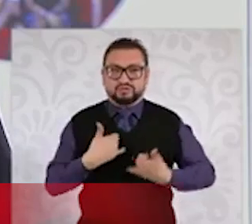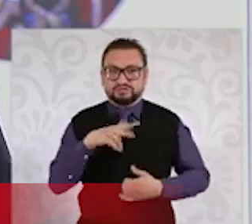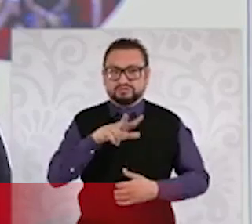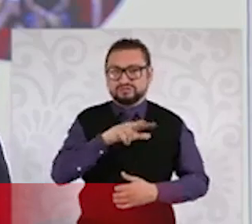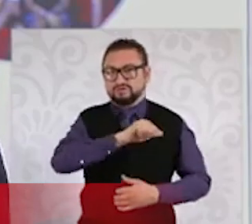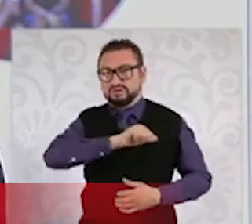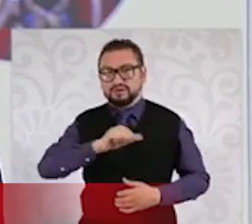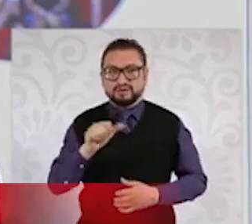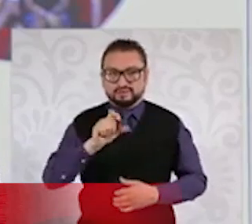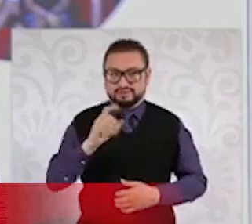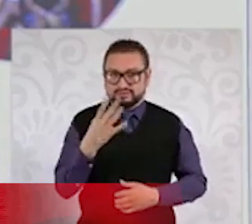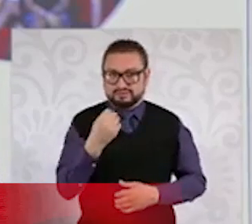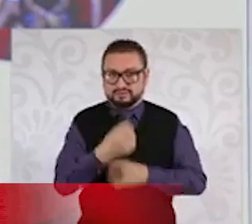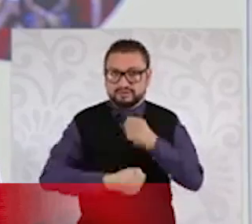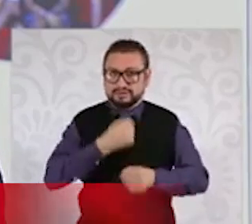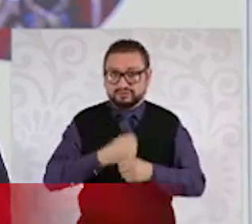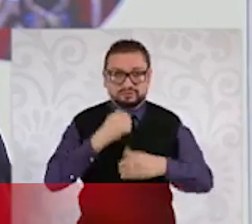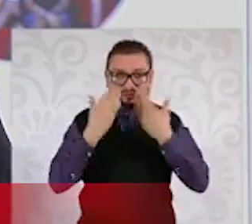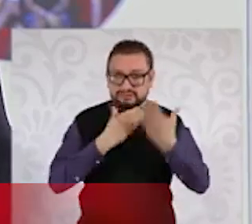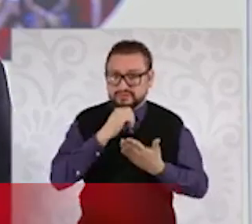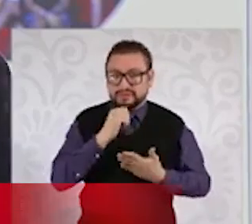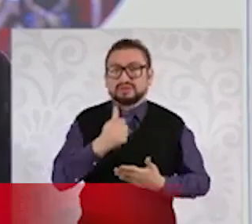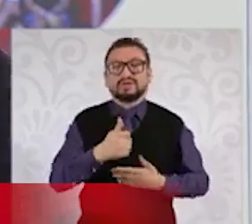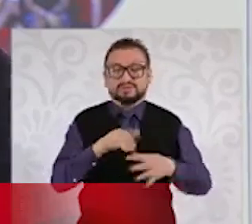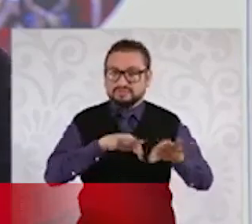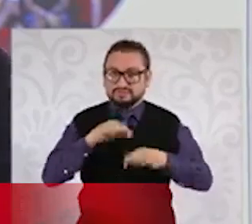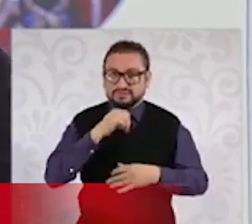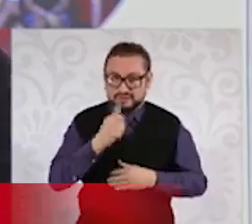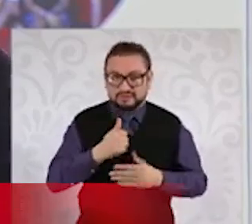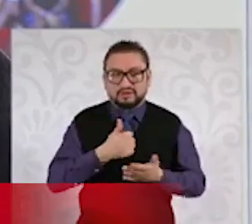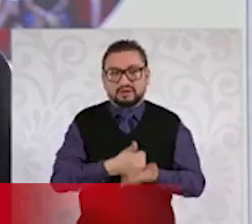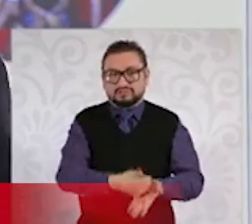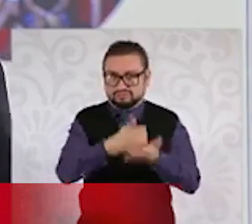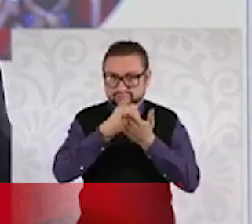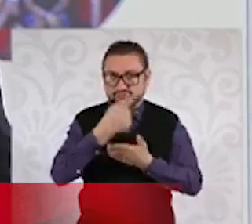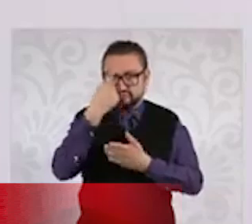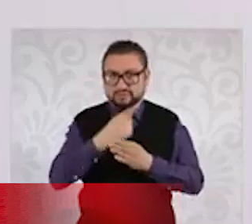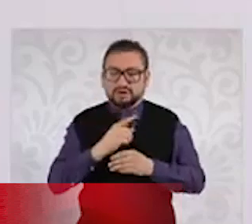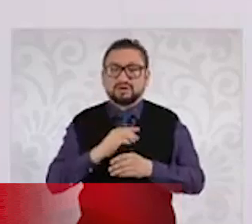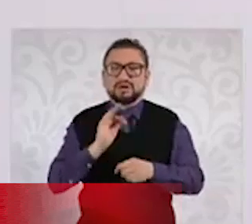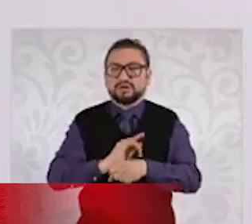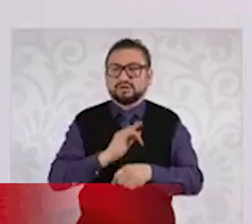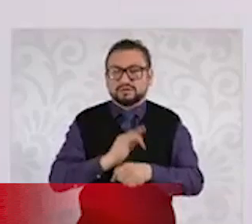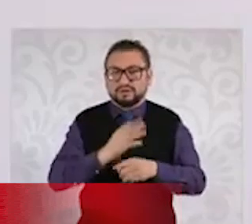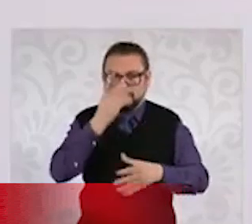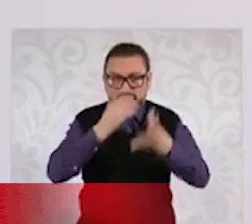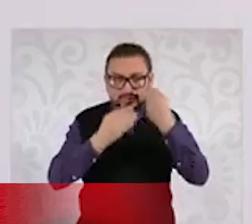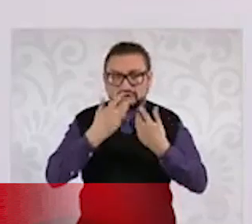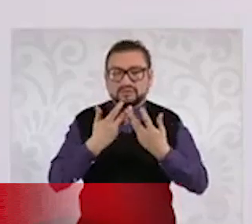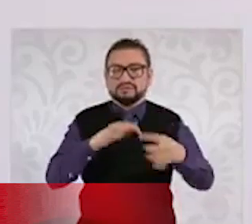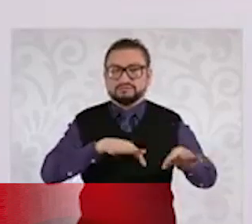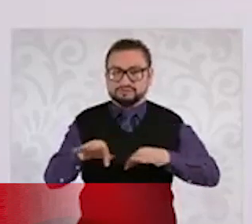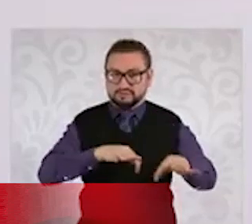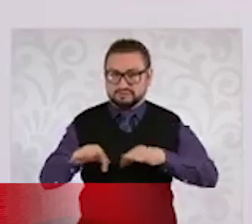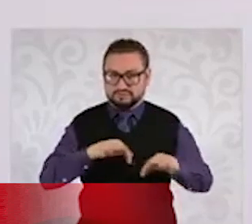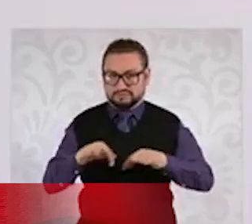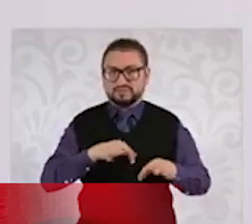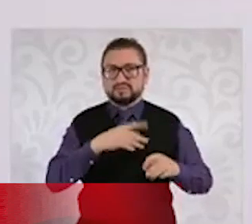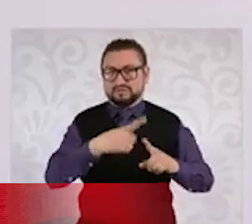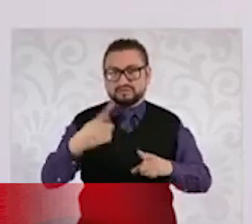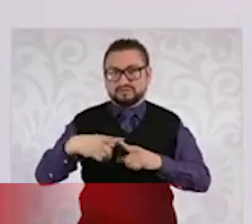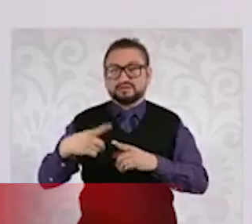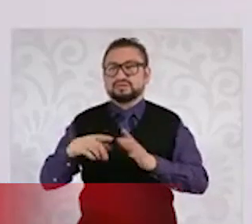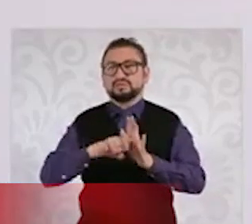y 29 años que no estudian y no trabajan a través de la capacitación en el trabajo en diversas unidades económicas como